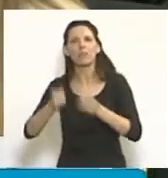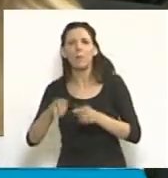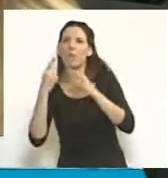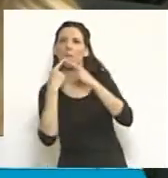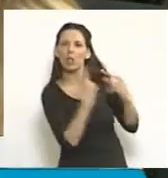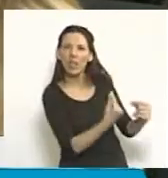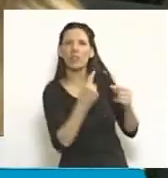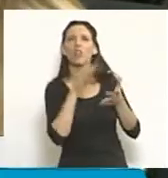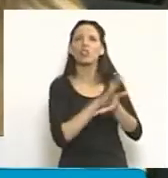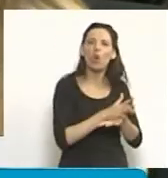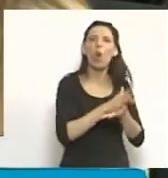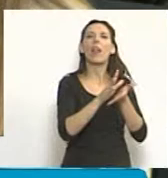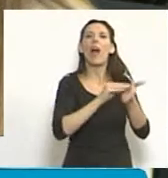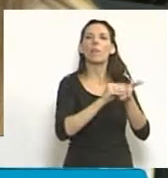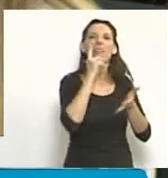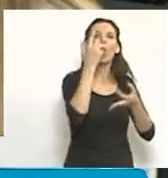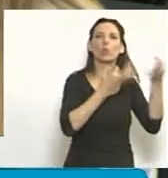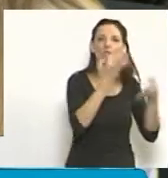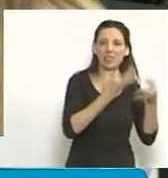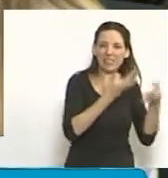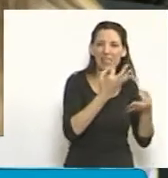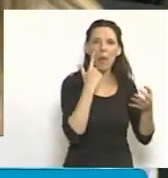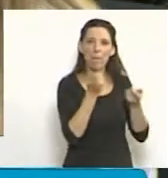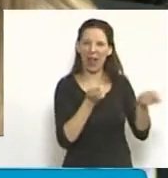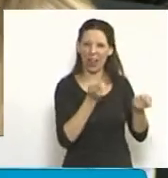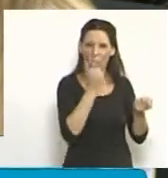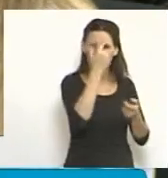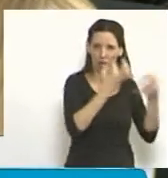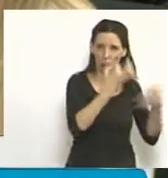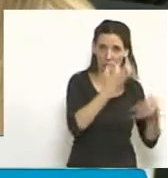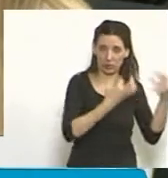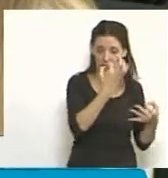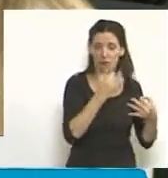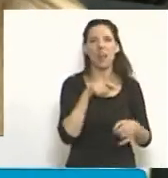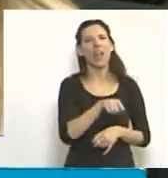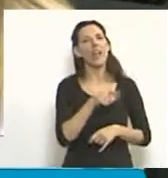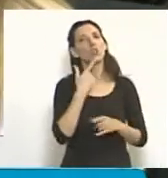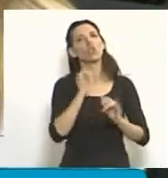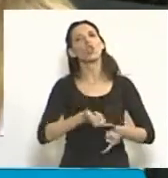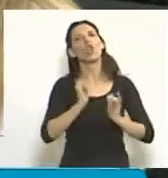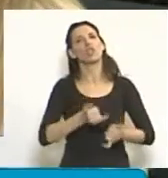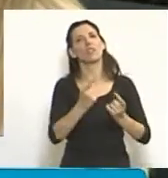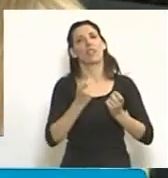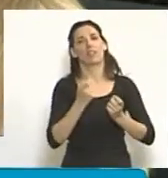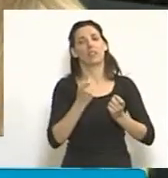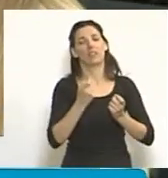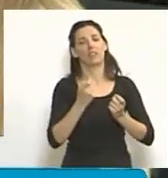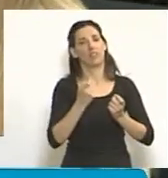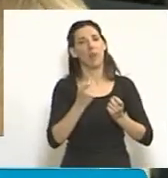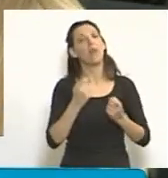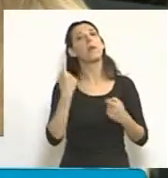demanda vinculados con la administración de justicia. Partimos entonces de que esto es un instrumento necesario. Sin